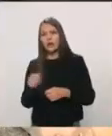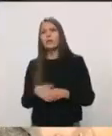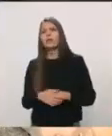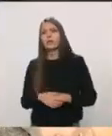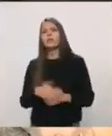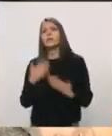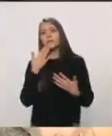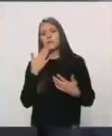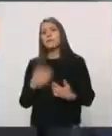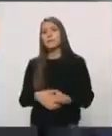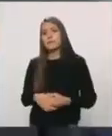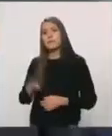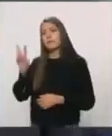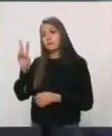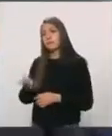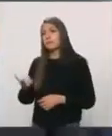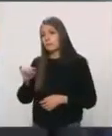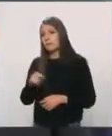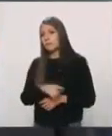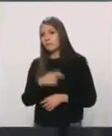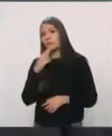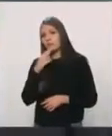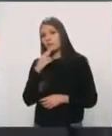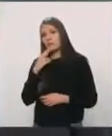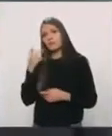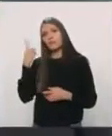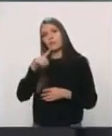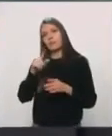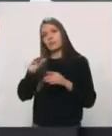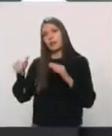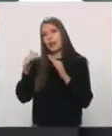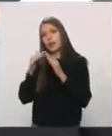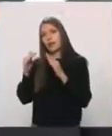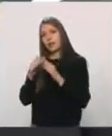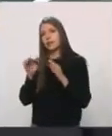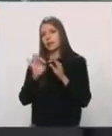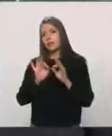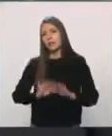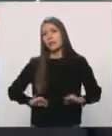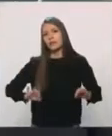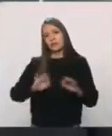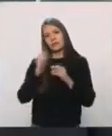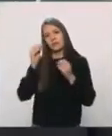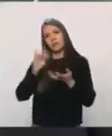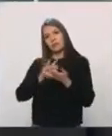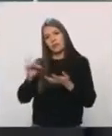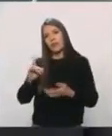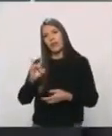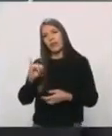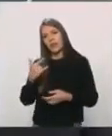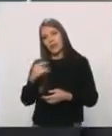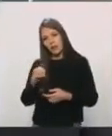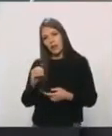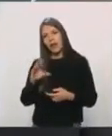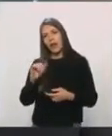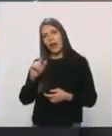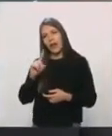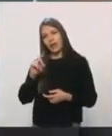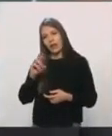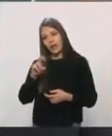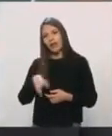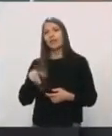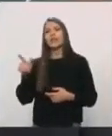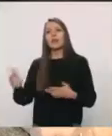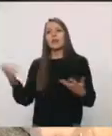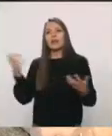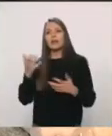Bueno, Perfecto. pues la verdad es que es una gran inversión que en casa es importante, la verdad, pues todos tomar en cuenta. Muchísimas gracias, Diego Calderón García, responsable de capacitación